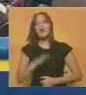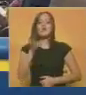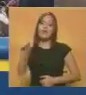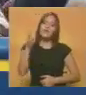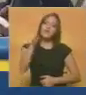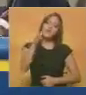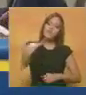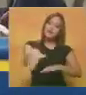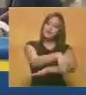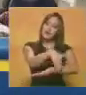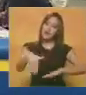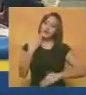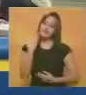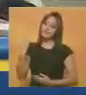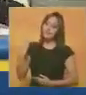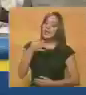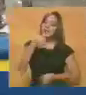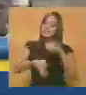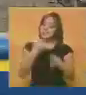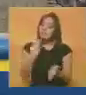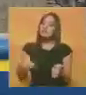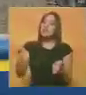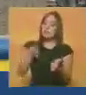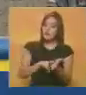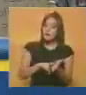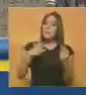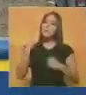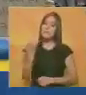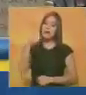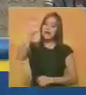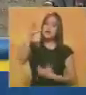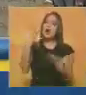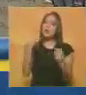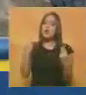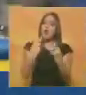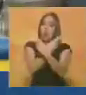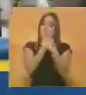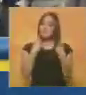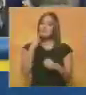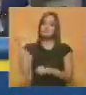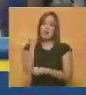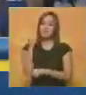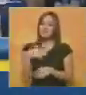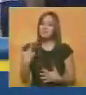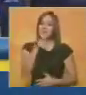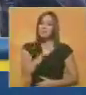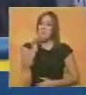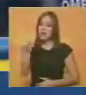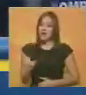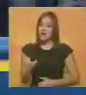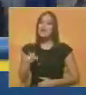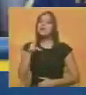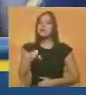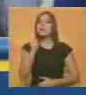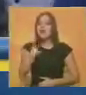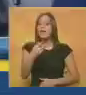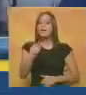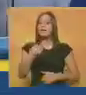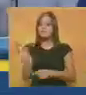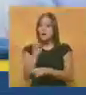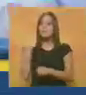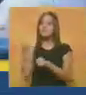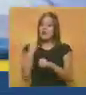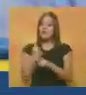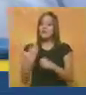por las calles de Maiquetía, el mandatario ratificó que el país está lleno de promesas incumplidas para el pueblo y que para encender los motores